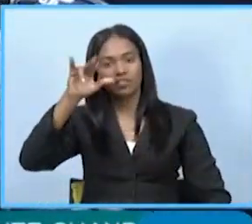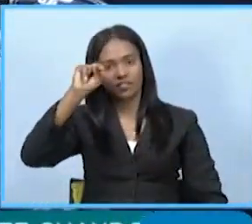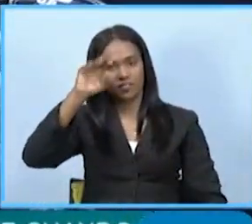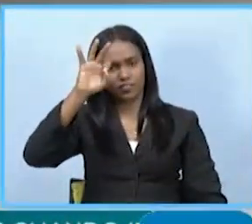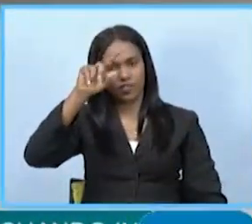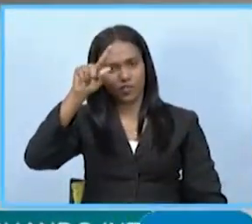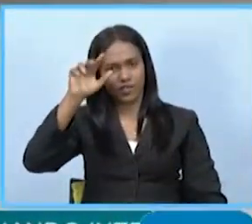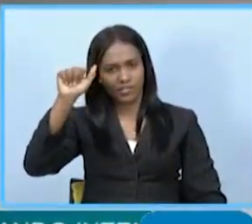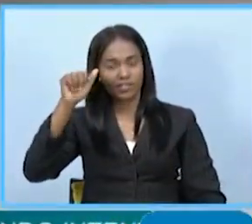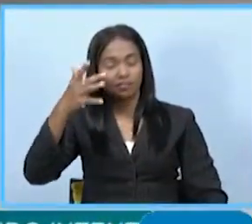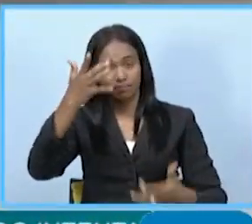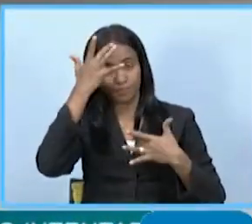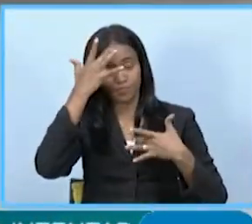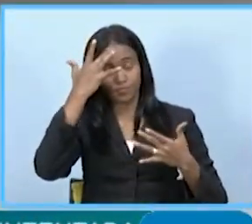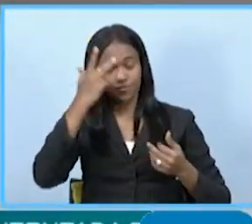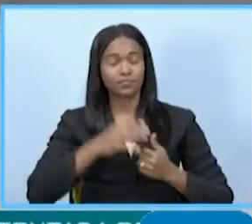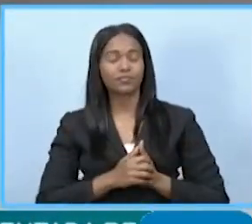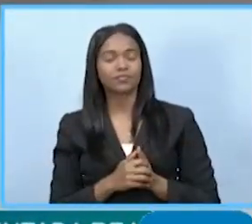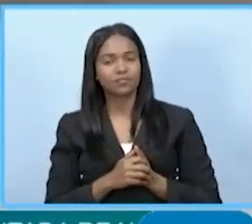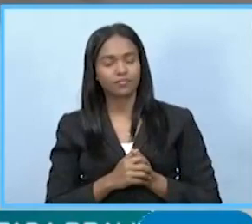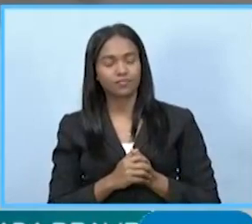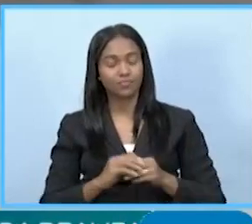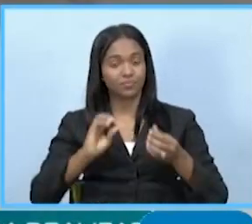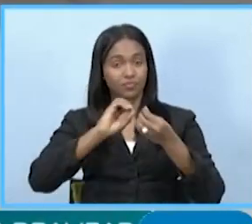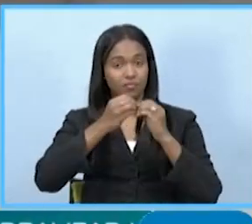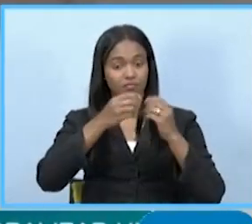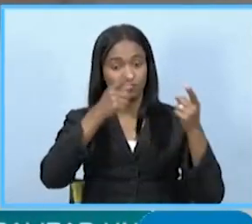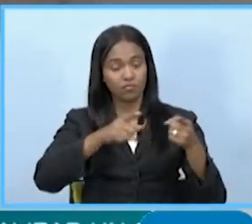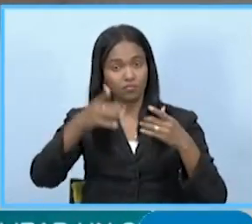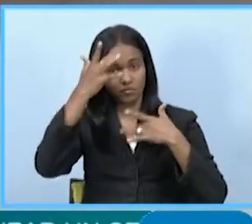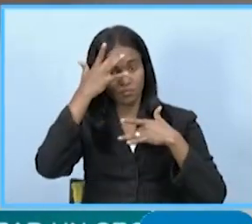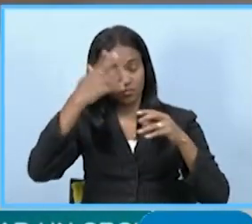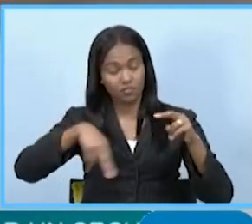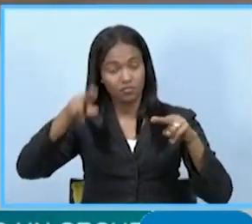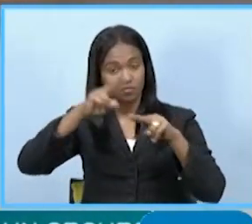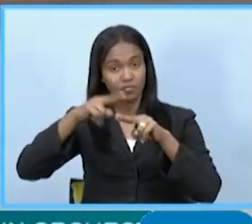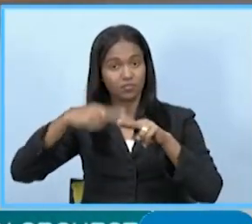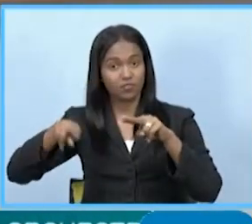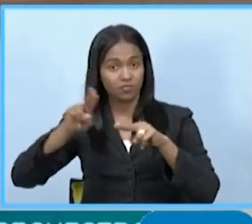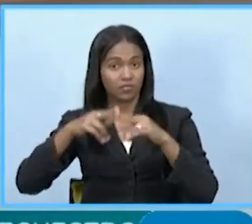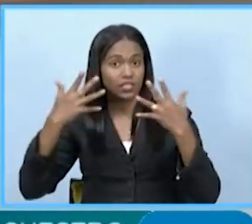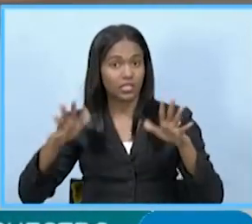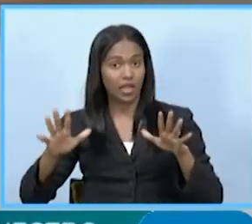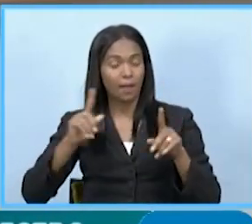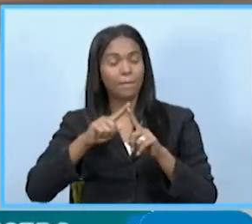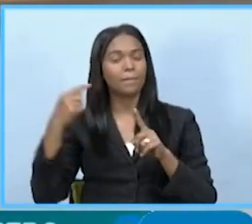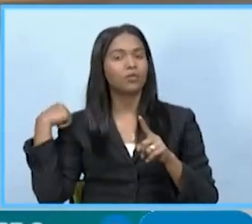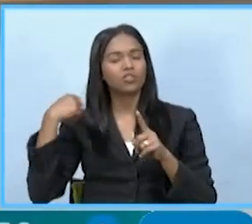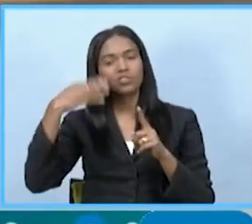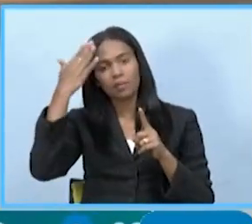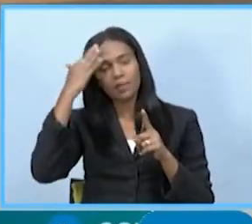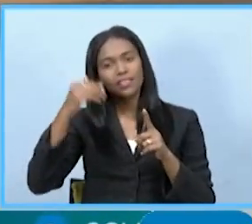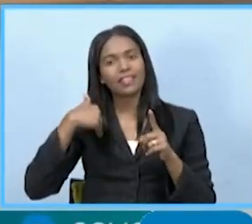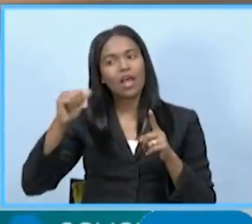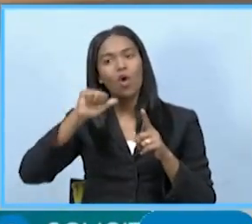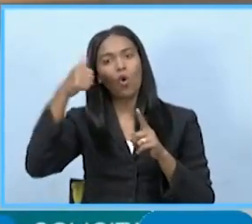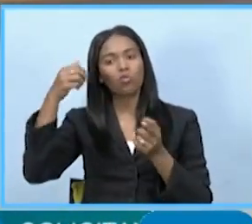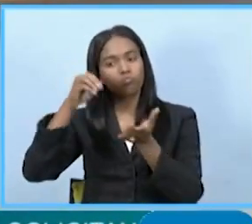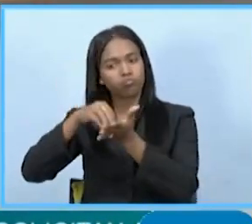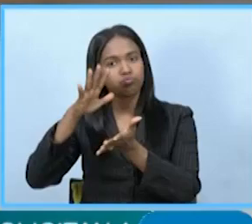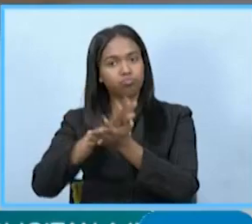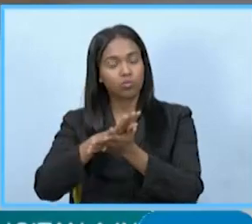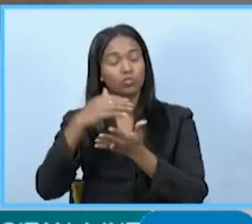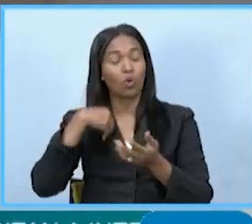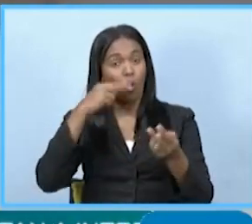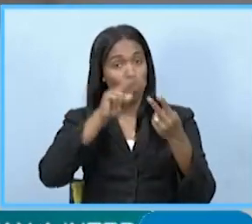los rinovirus. Las cifras han aumentado, pero sabemos que hay un subregistro. Conozco de personas que